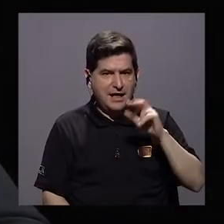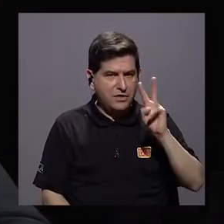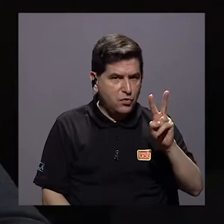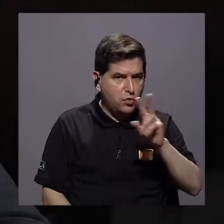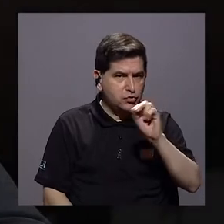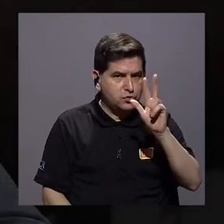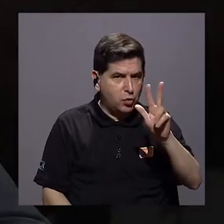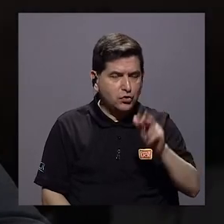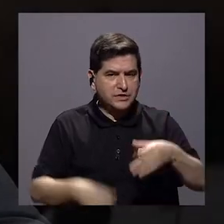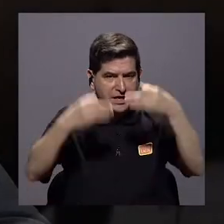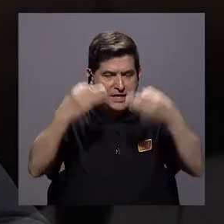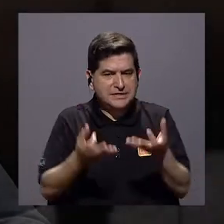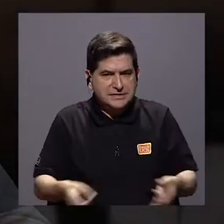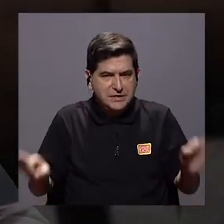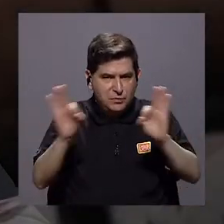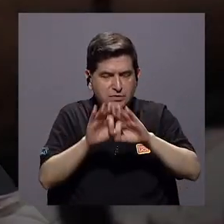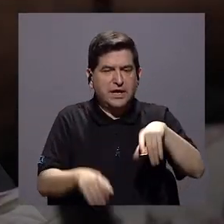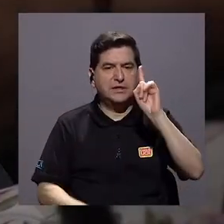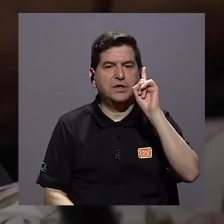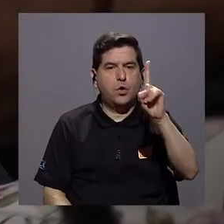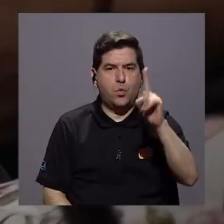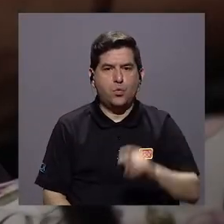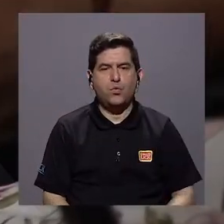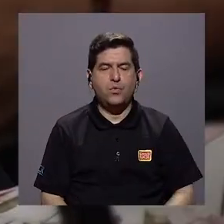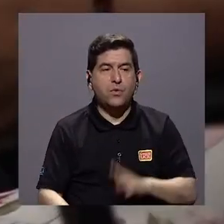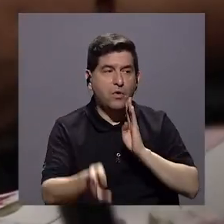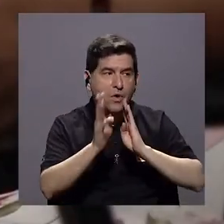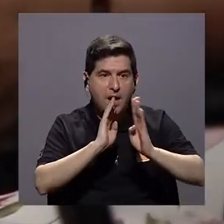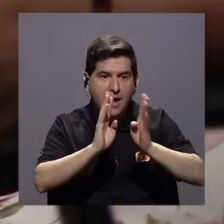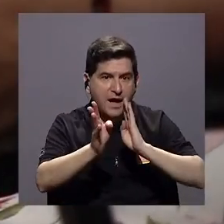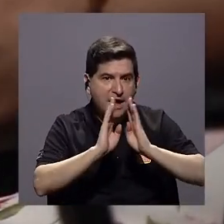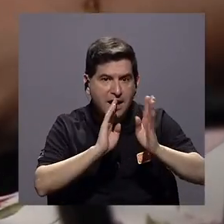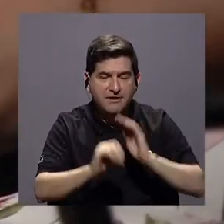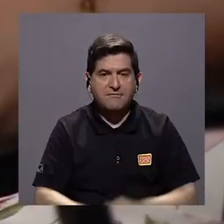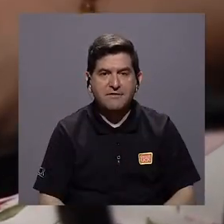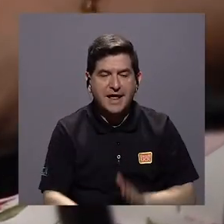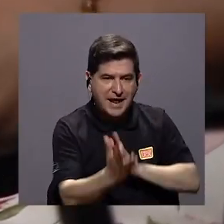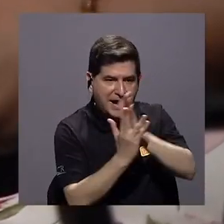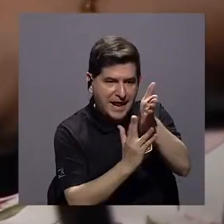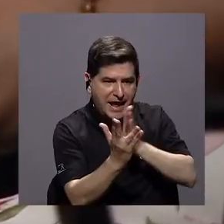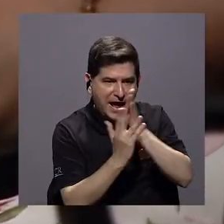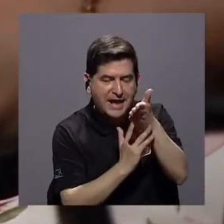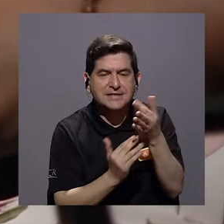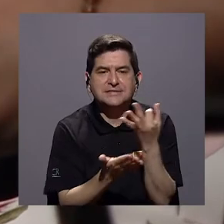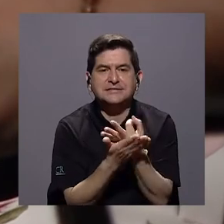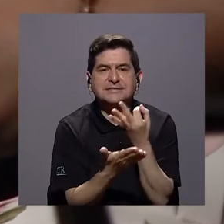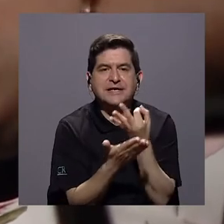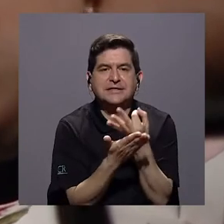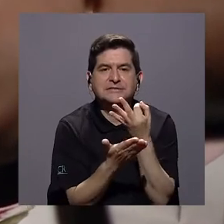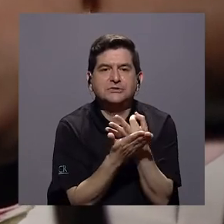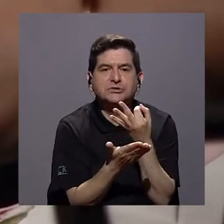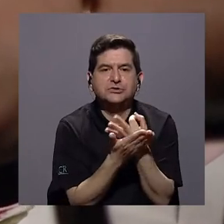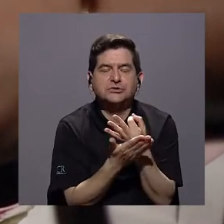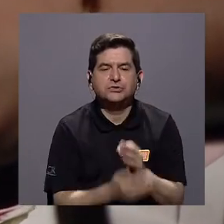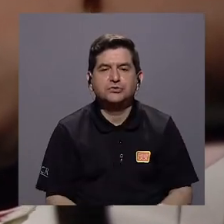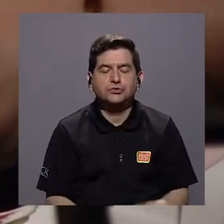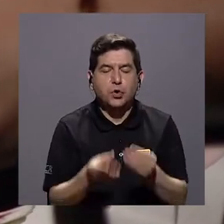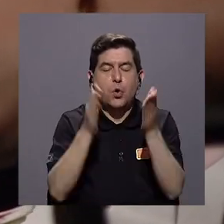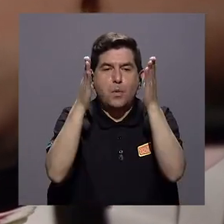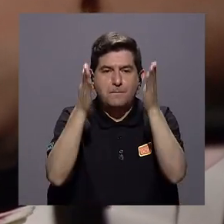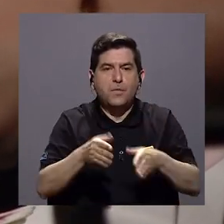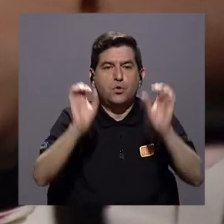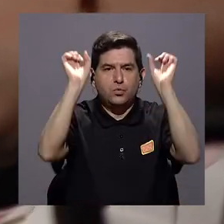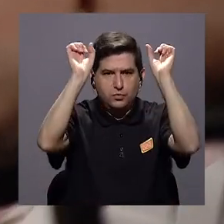tres medidas que crea que son importantes. Número uno, tenemos que hablar de acceso a un